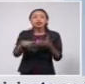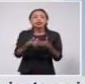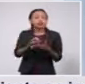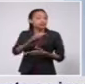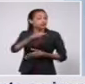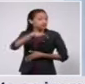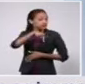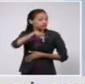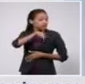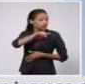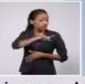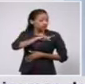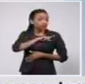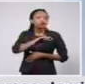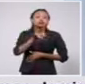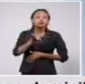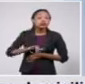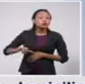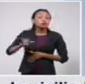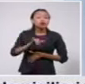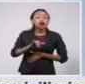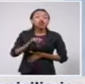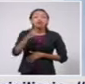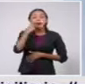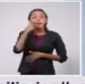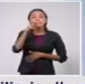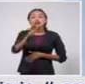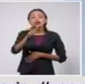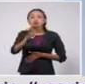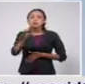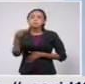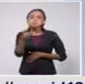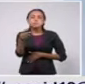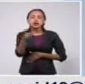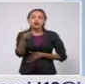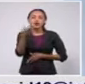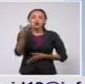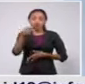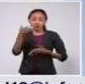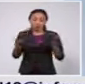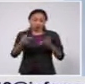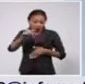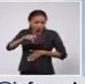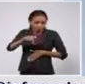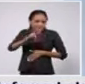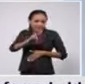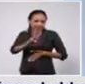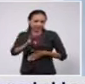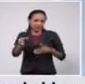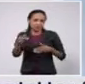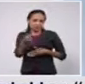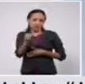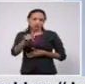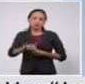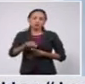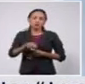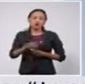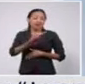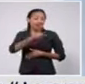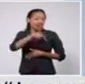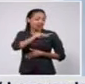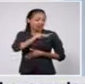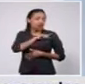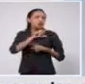ayer, que son 23 menos hoy, pero ya el día de ayer habíamos tenido un número menor